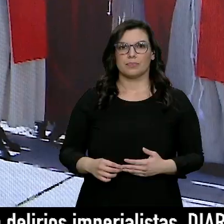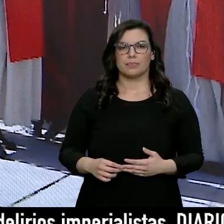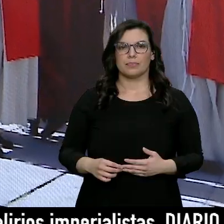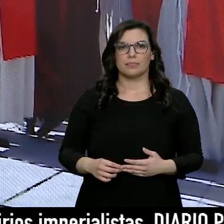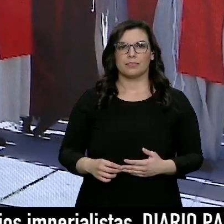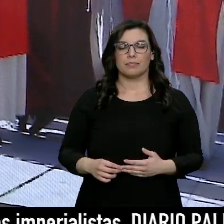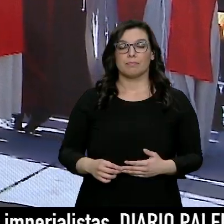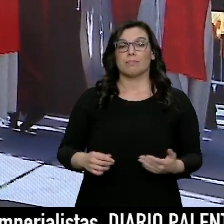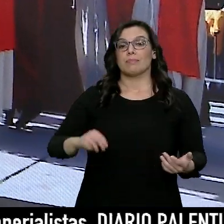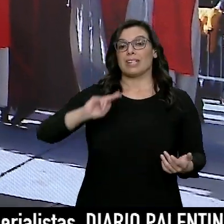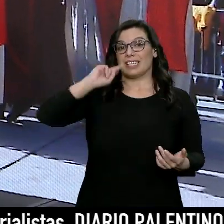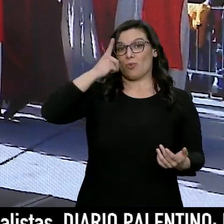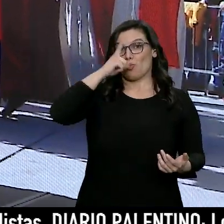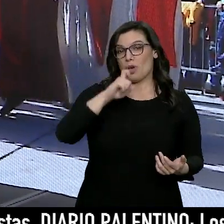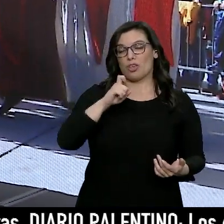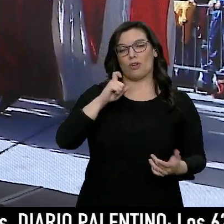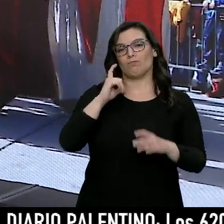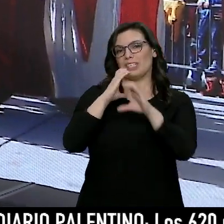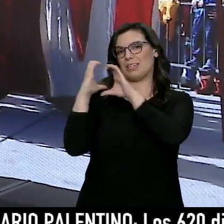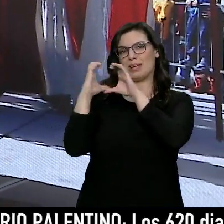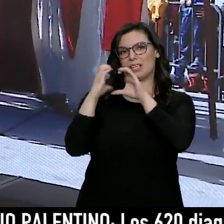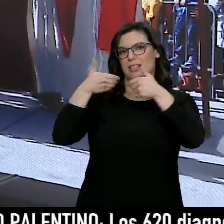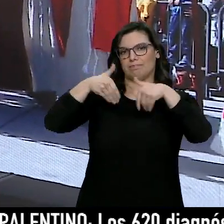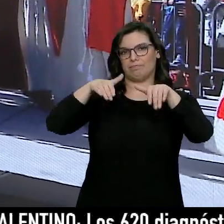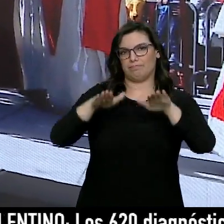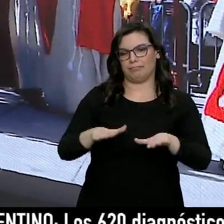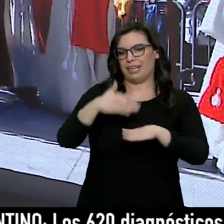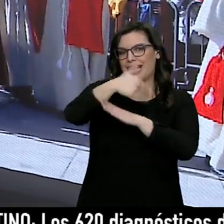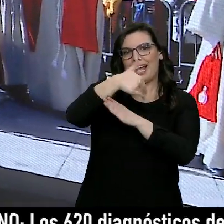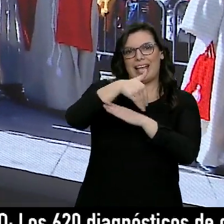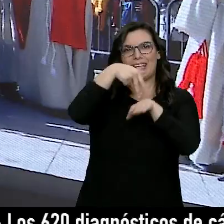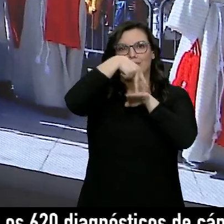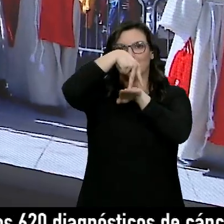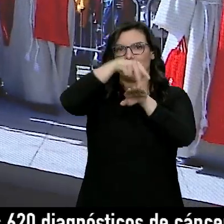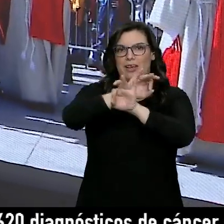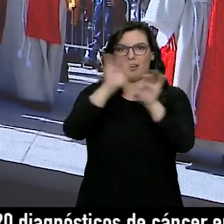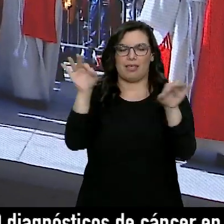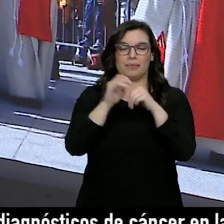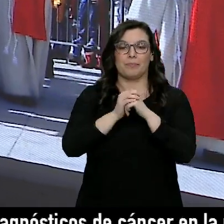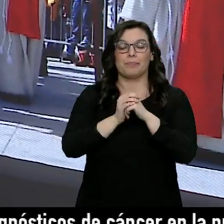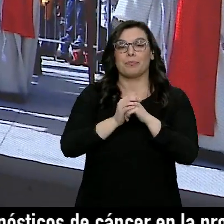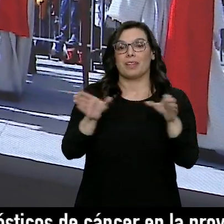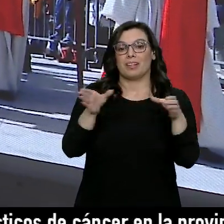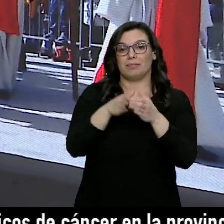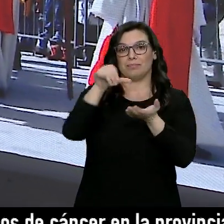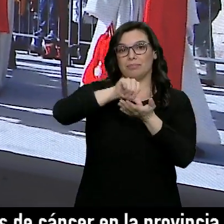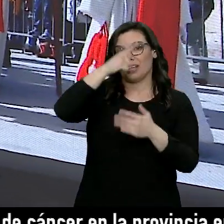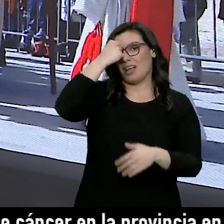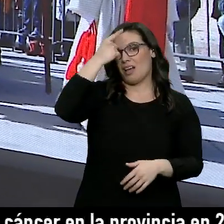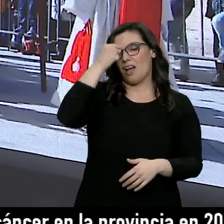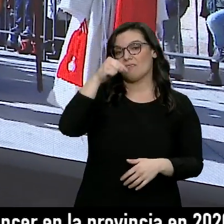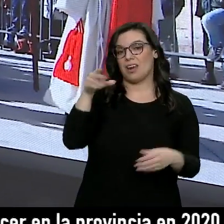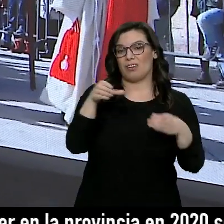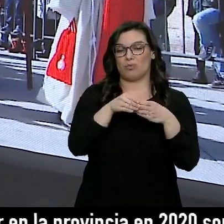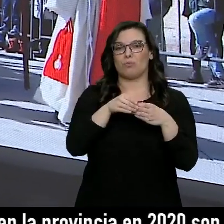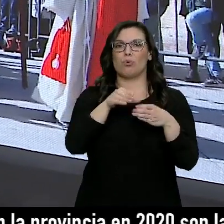Por segundo año consecutivo no habrá Semana Santa en las calles. Ávila ha sido la primera diócesis en comunicar oficialmente que